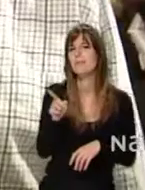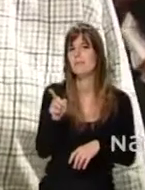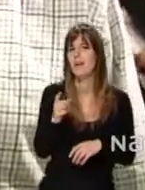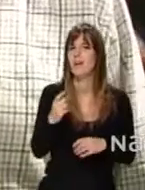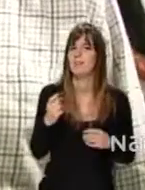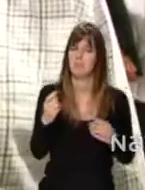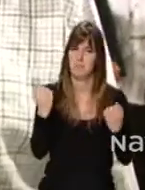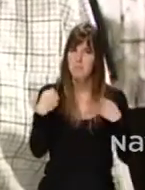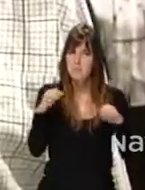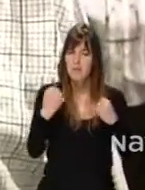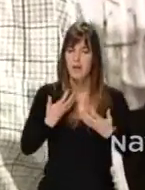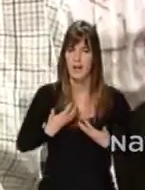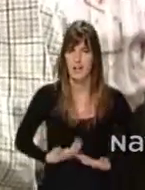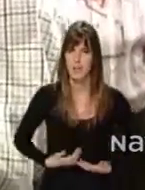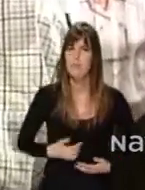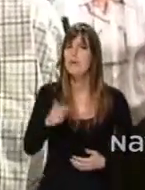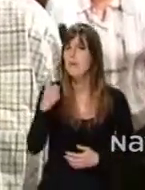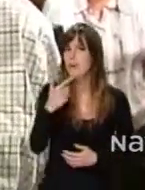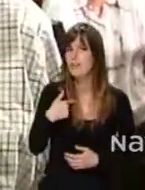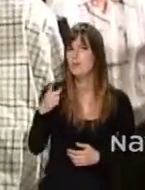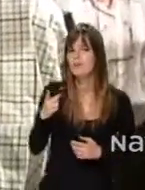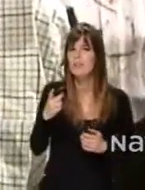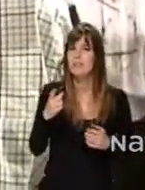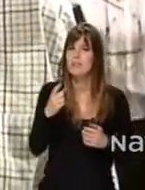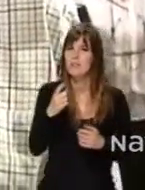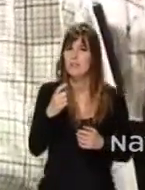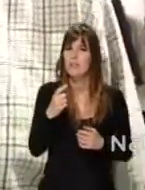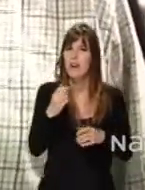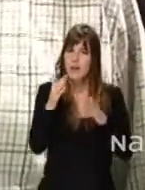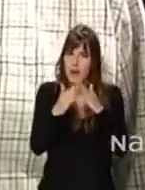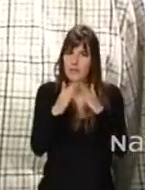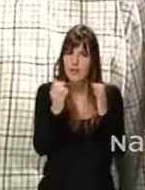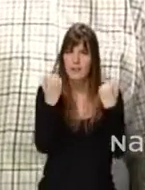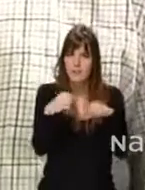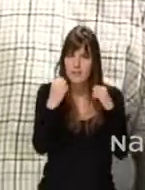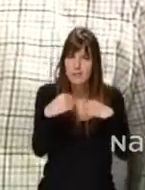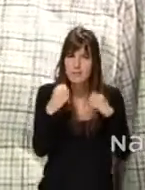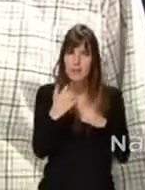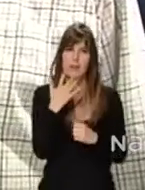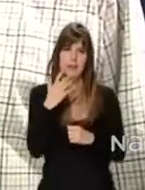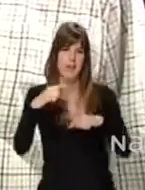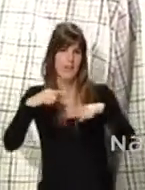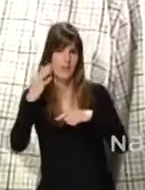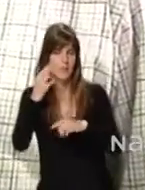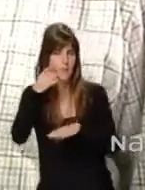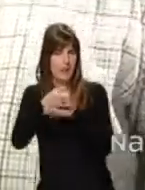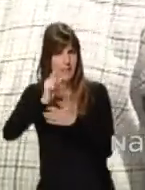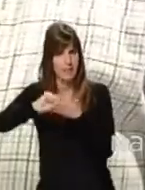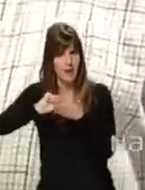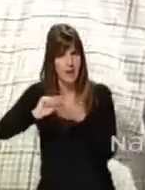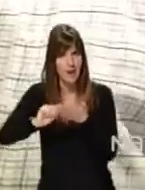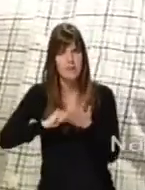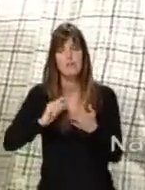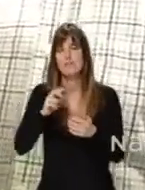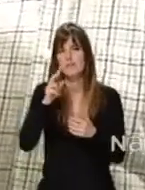de relajación, ya han dicho que eres un alumno muy aplicado, que llegas a casa y los deberes que os ha puesto Ana los haces